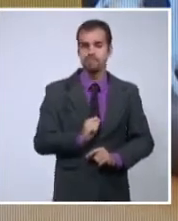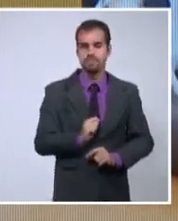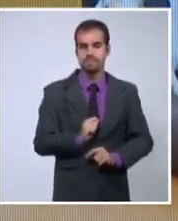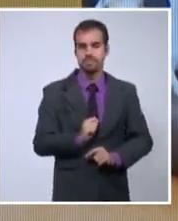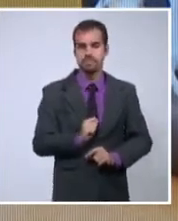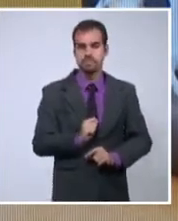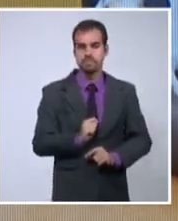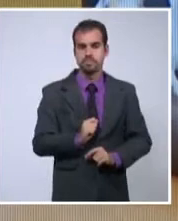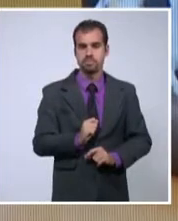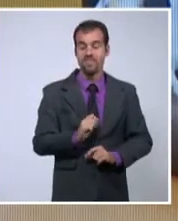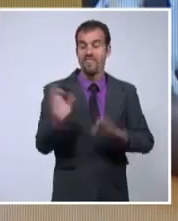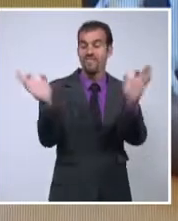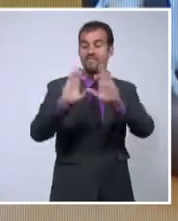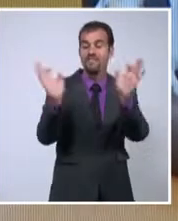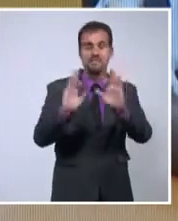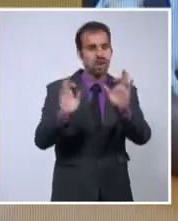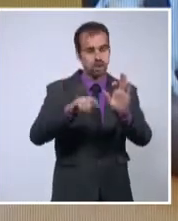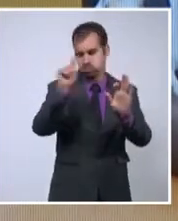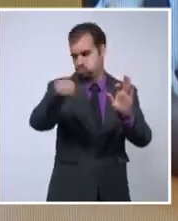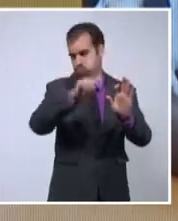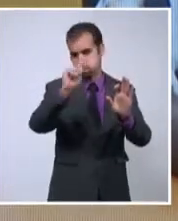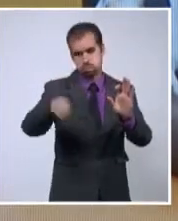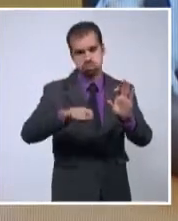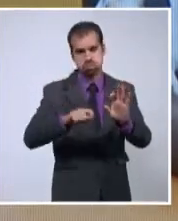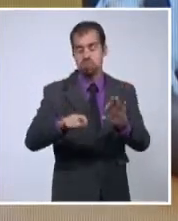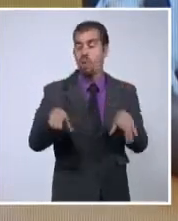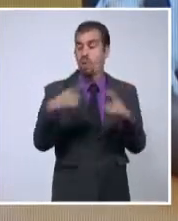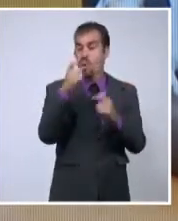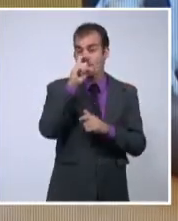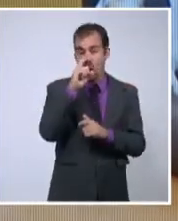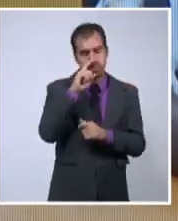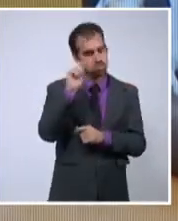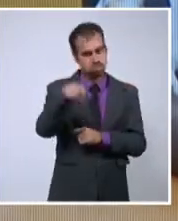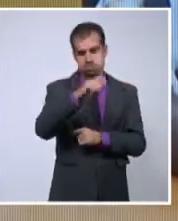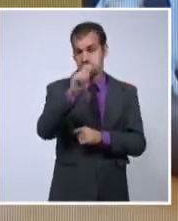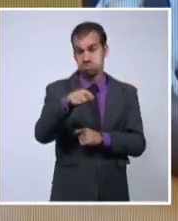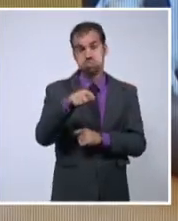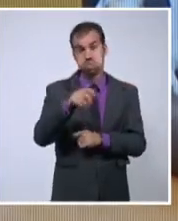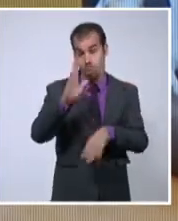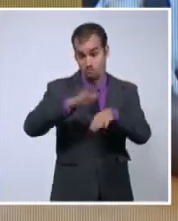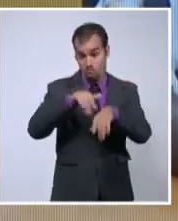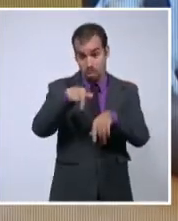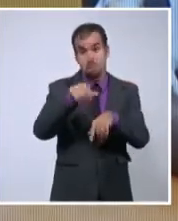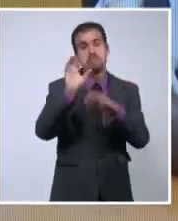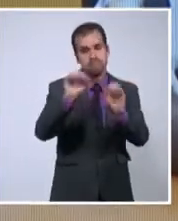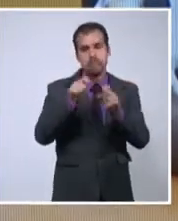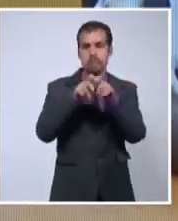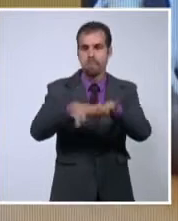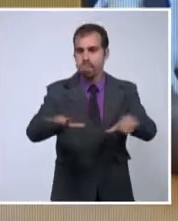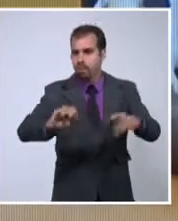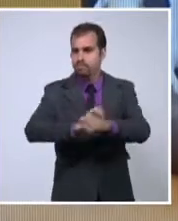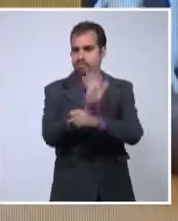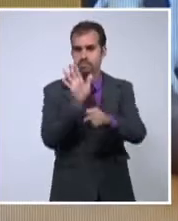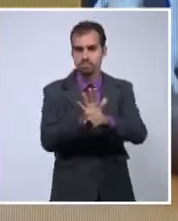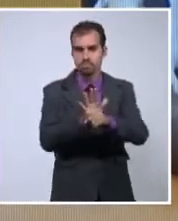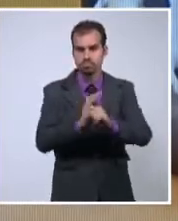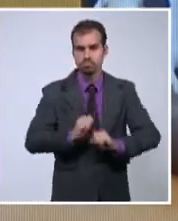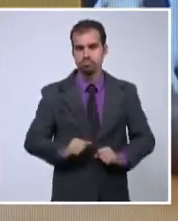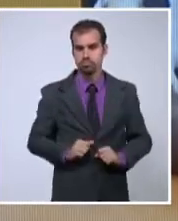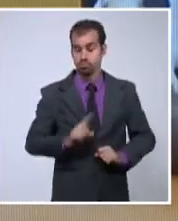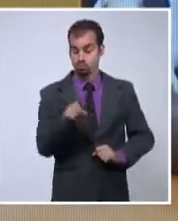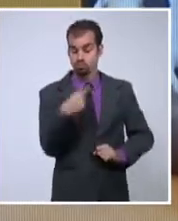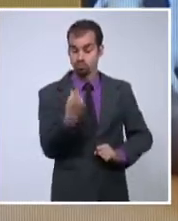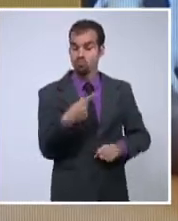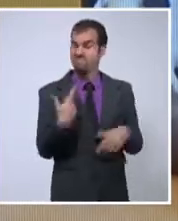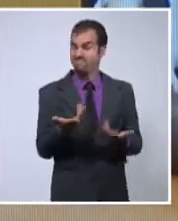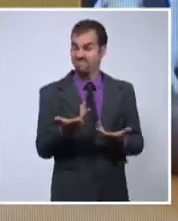todo las festivas, cumpleaños, etcétera, lo que condujo a este tipo de situación, e igualmente se decidió el establecimiento